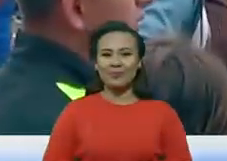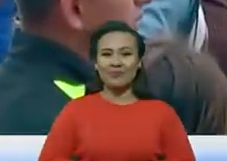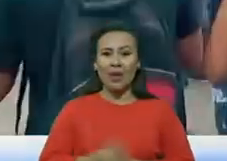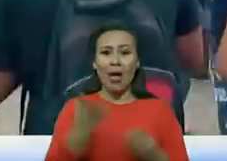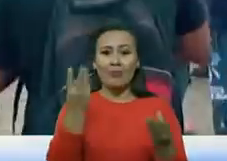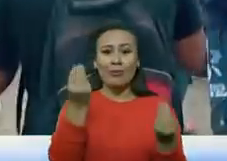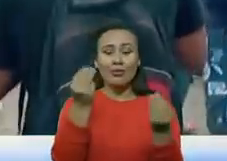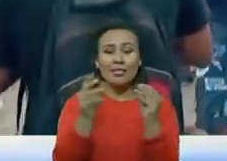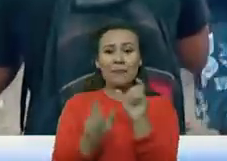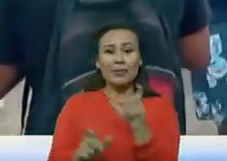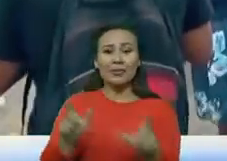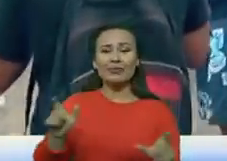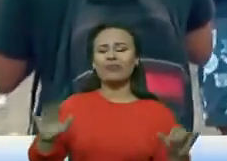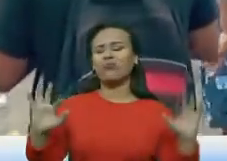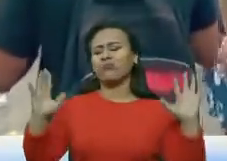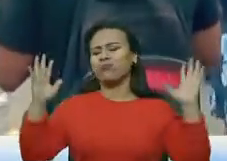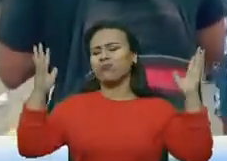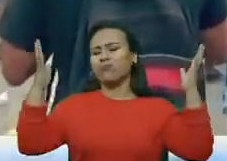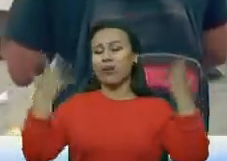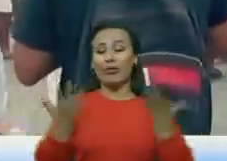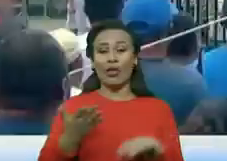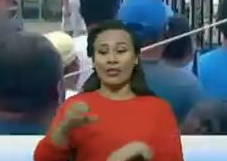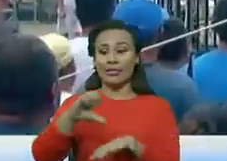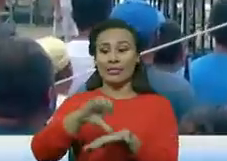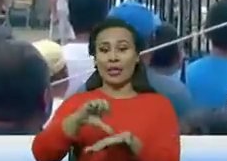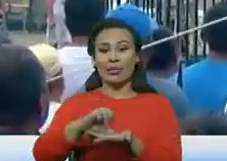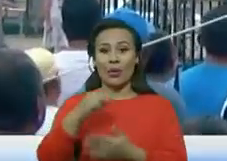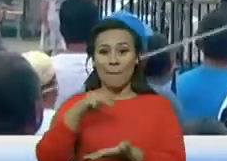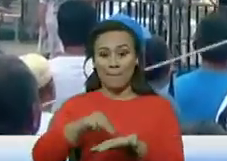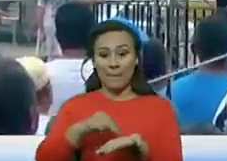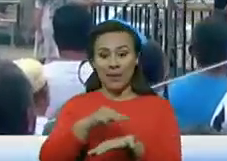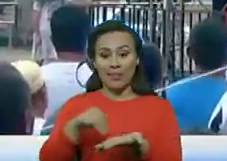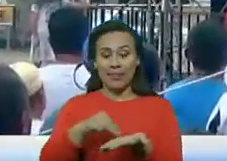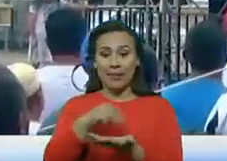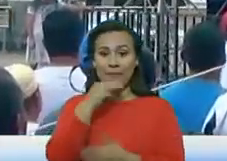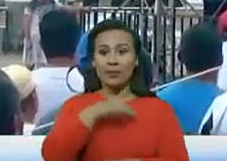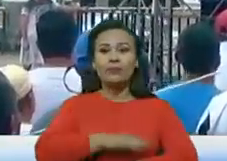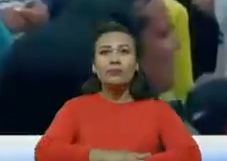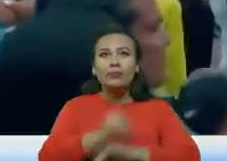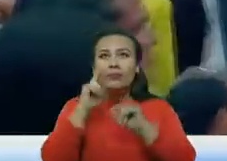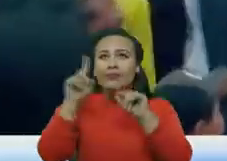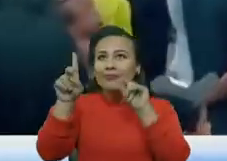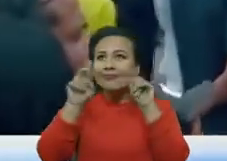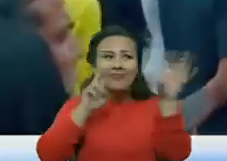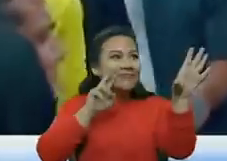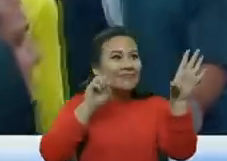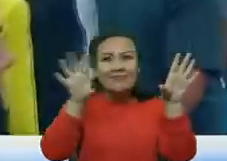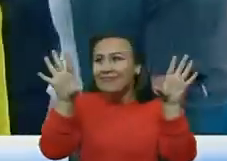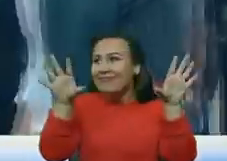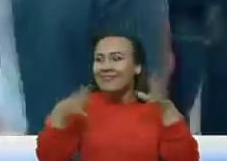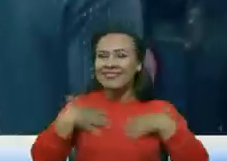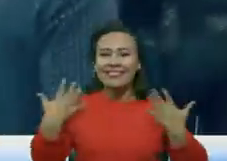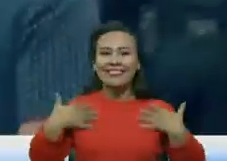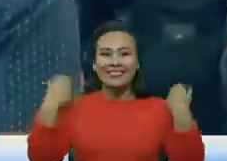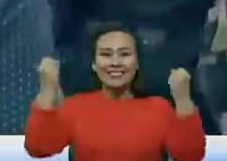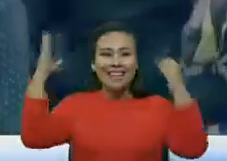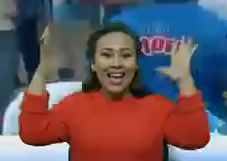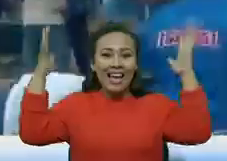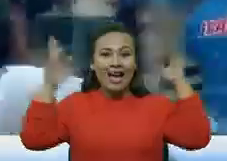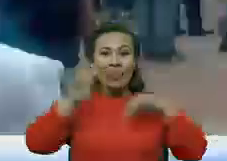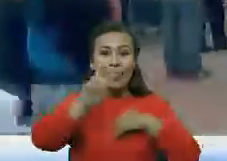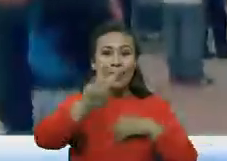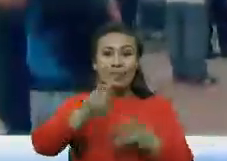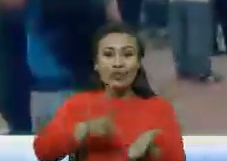empezaron a concentrarse en pleno centro de Manta. Frente a la Plaza Cívica observaron el partido, allí celebraron los 2 tantos que anotó el equipo